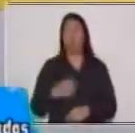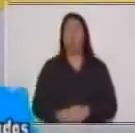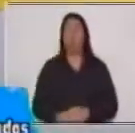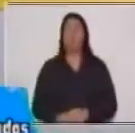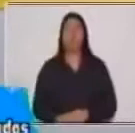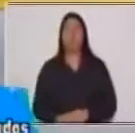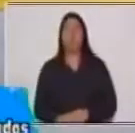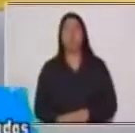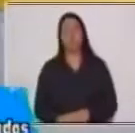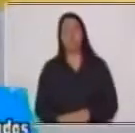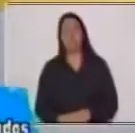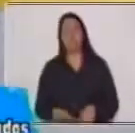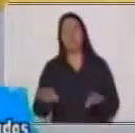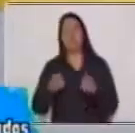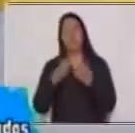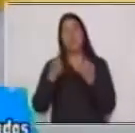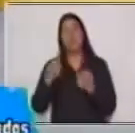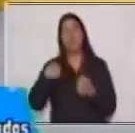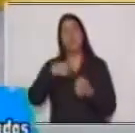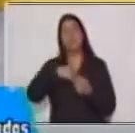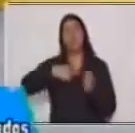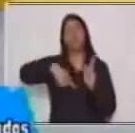Entonces vamos a sumar acá